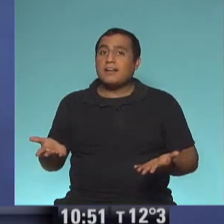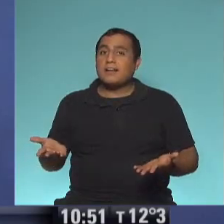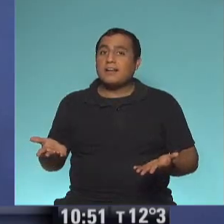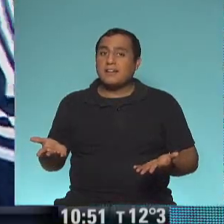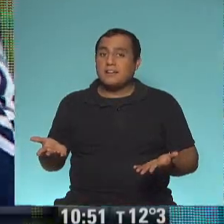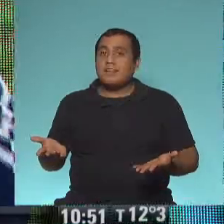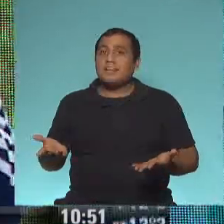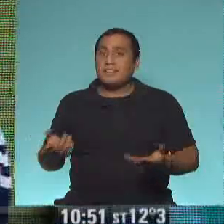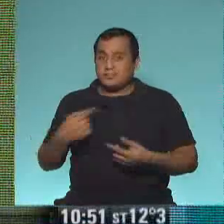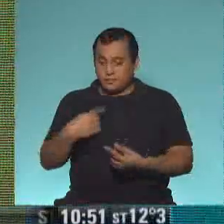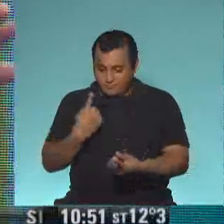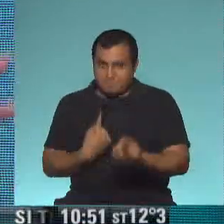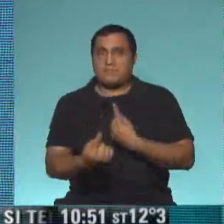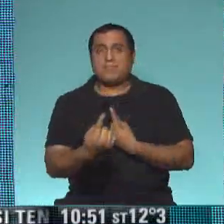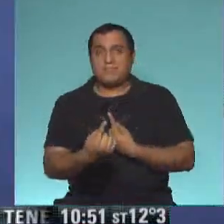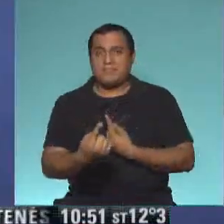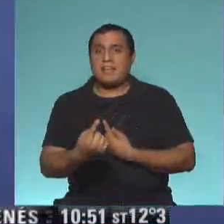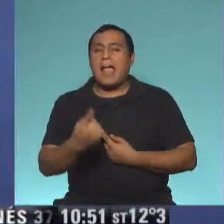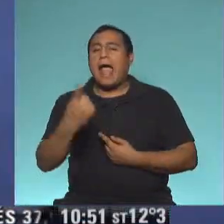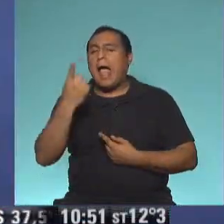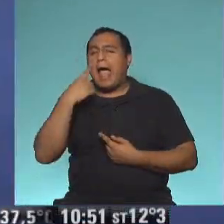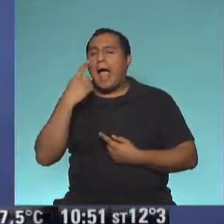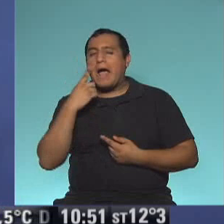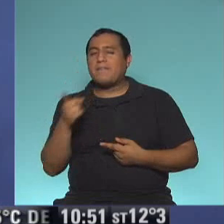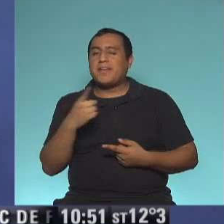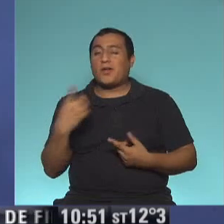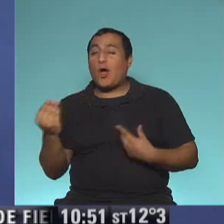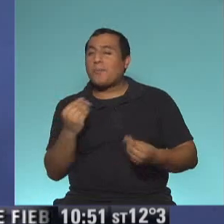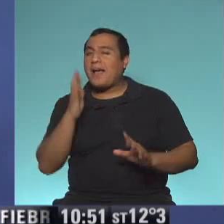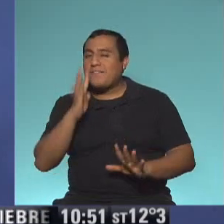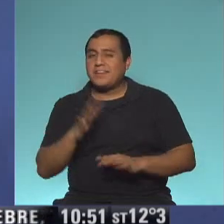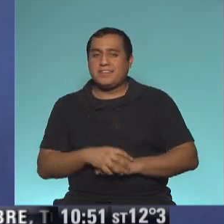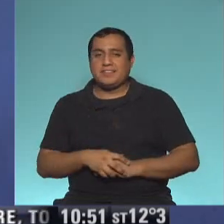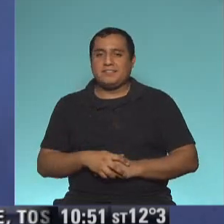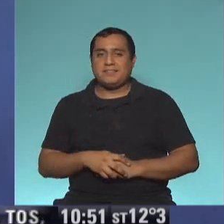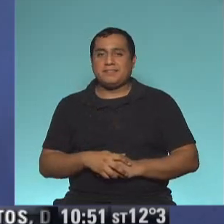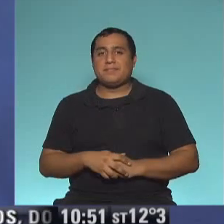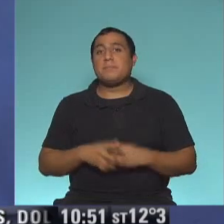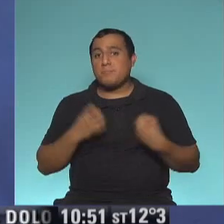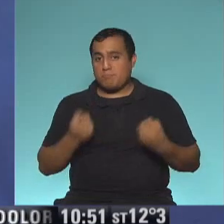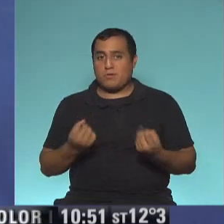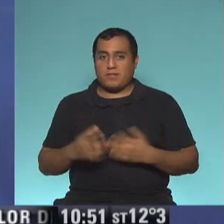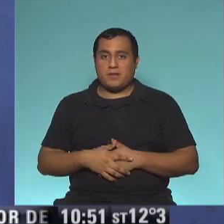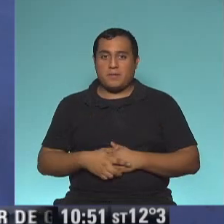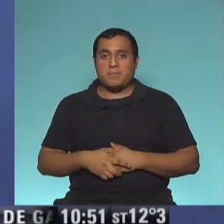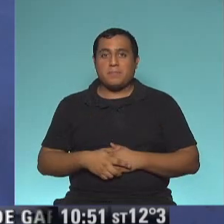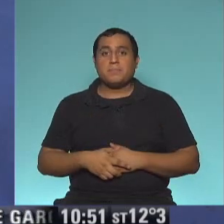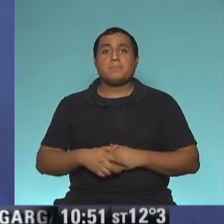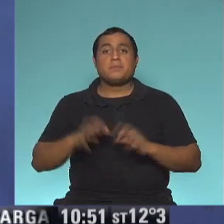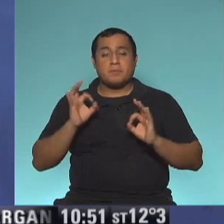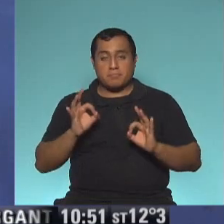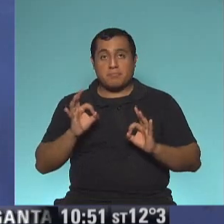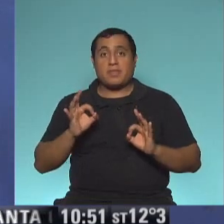creo que yo ahí hice la inversa. Nos estás engañando, pero está bueno. Muy bien, para ver si se confundían. Muy bien. Listo, vamos a hacer